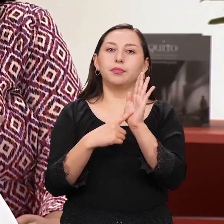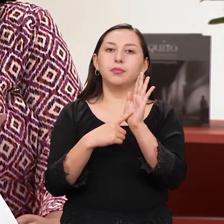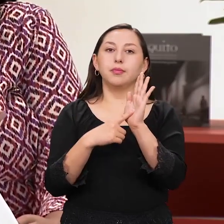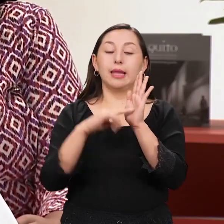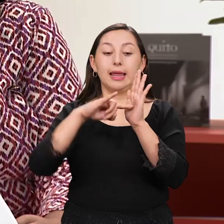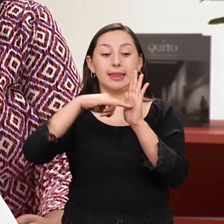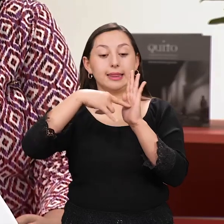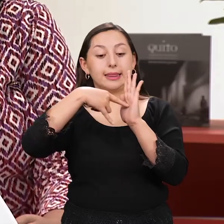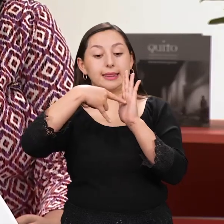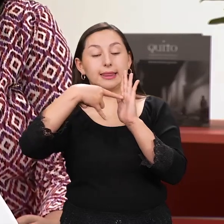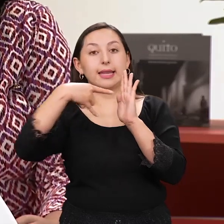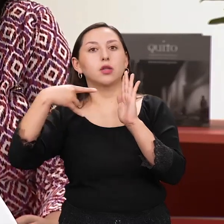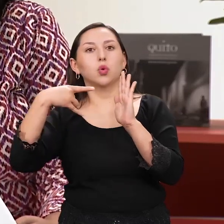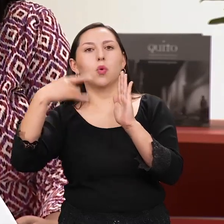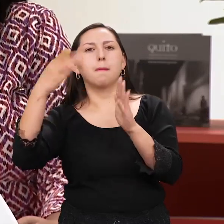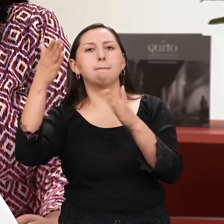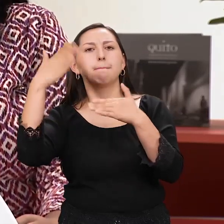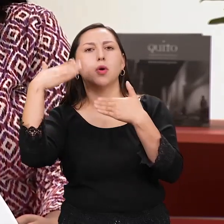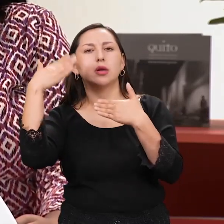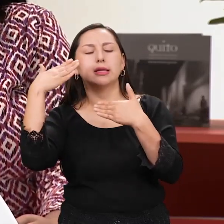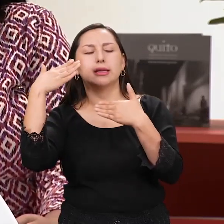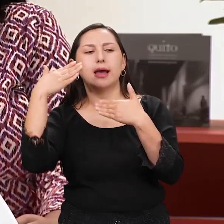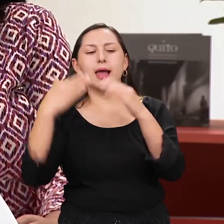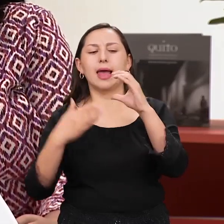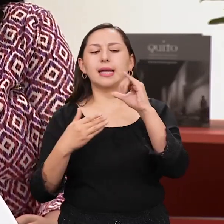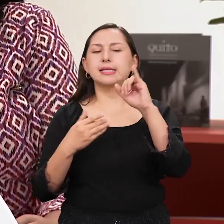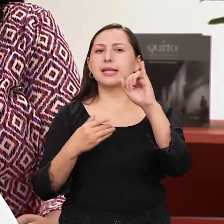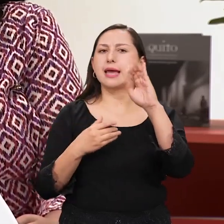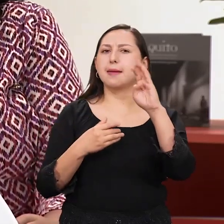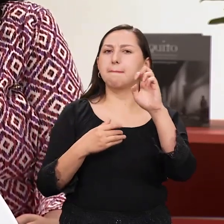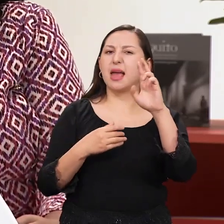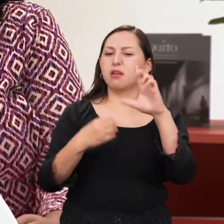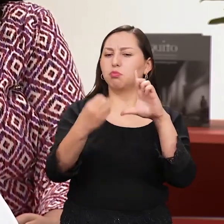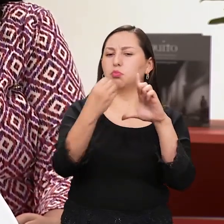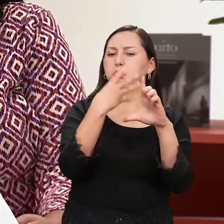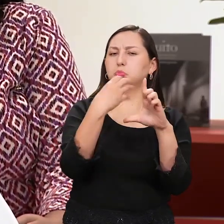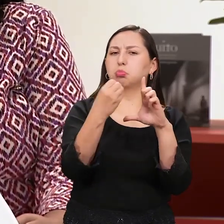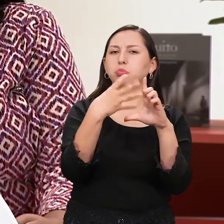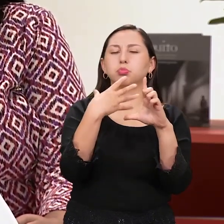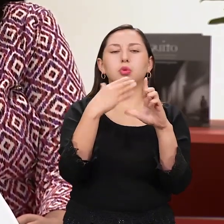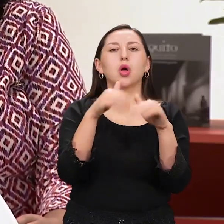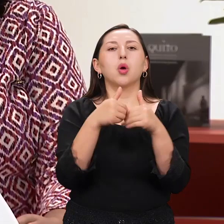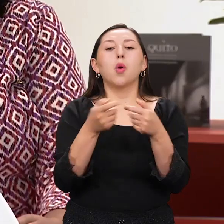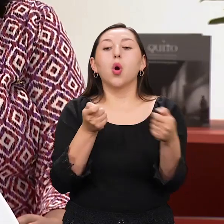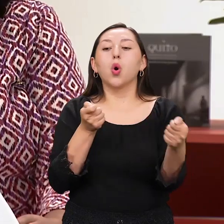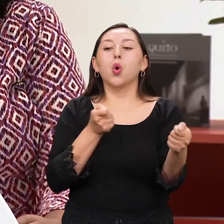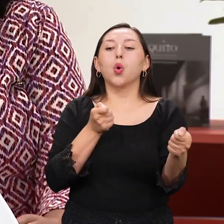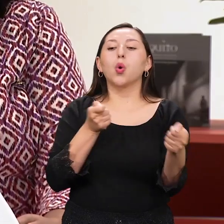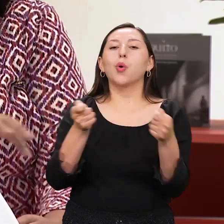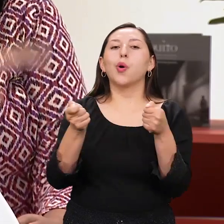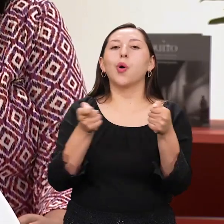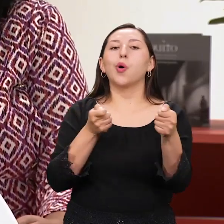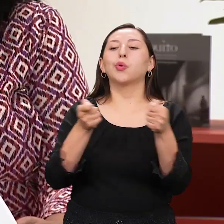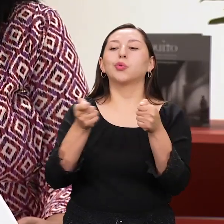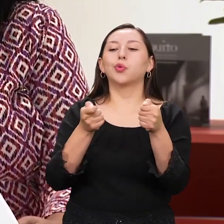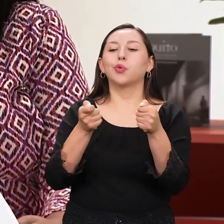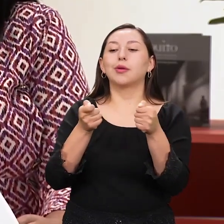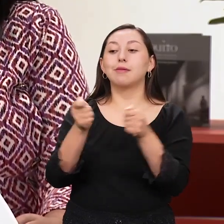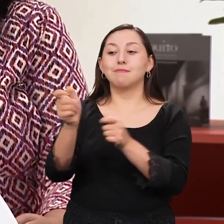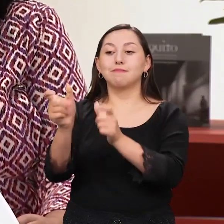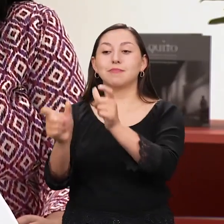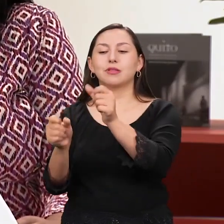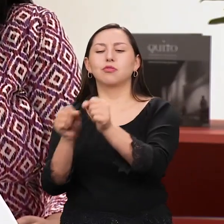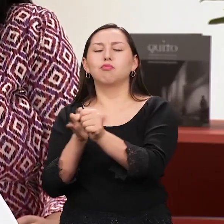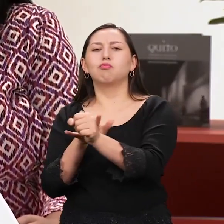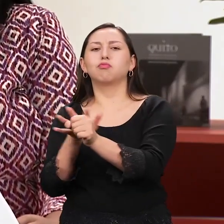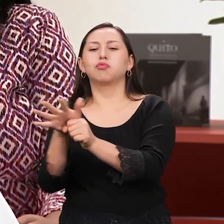tecnopolítica, por ejemplo. Porque cuando decimos ciber, estamos hablando del control que se ejerce a través de los discursos,